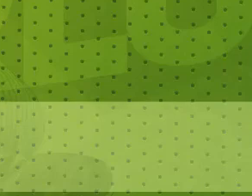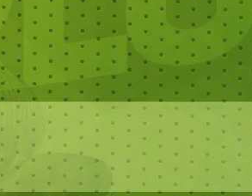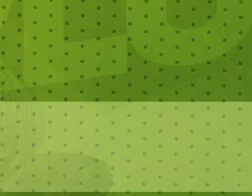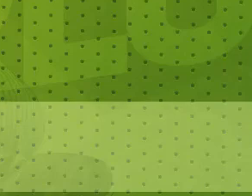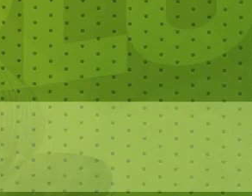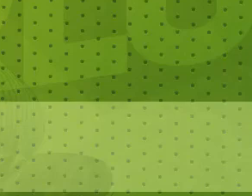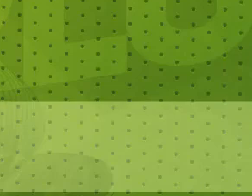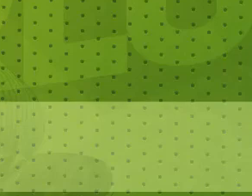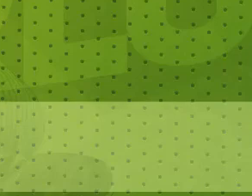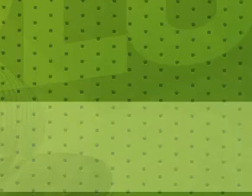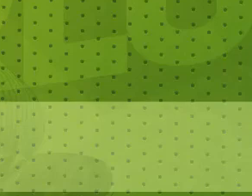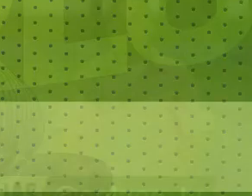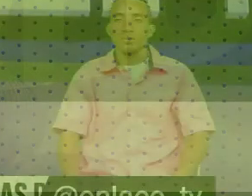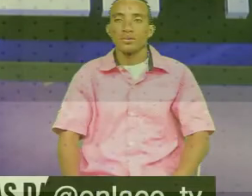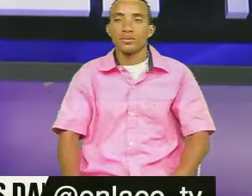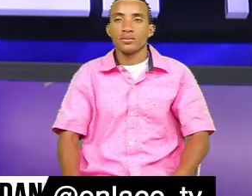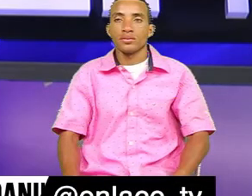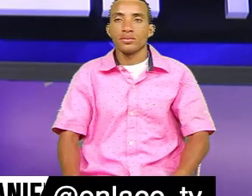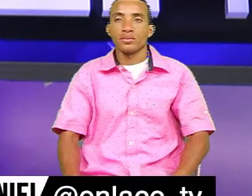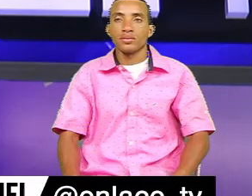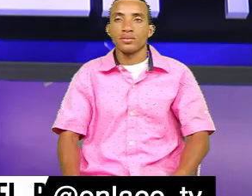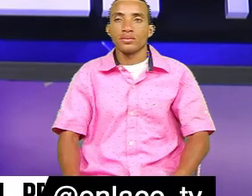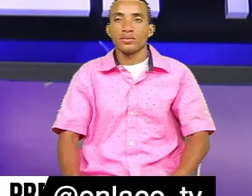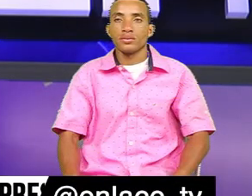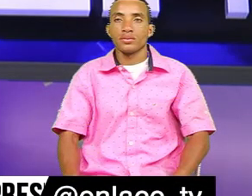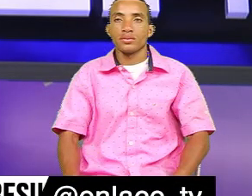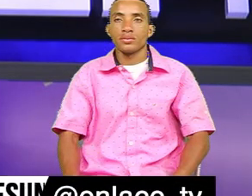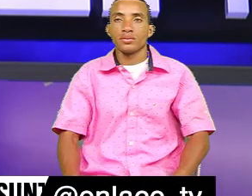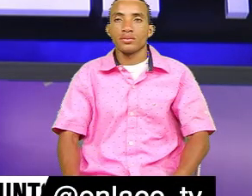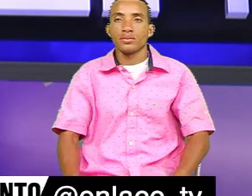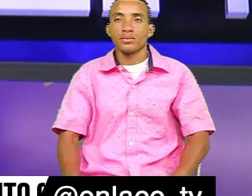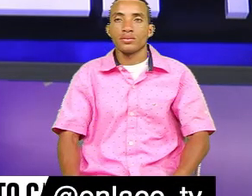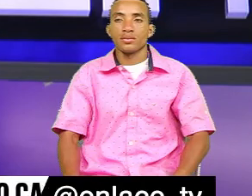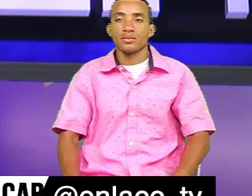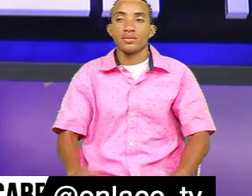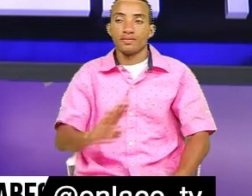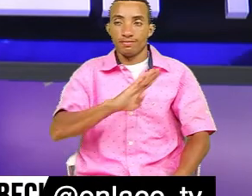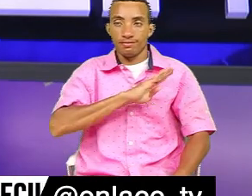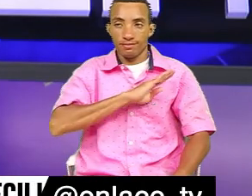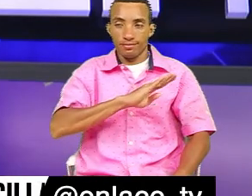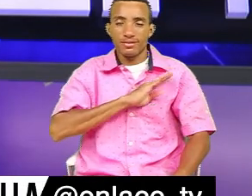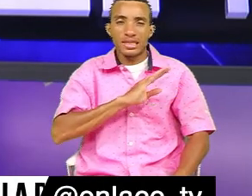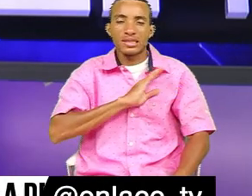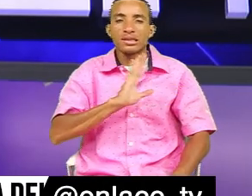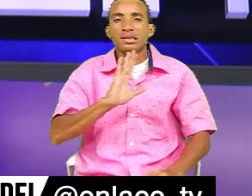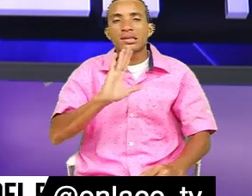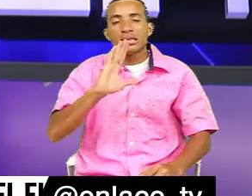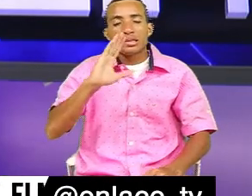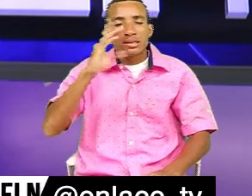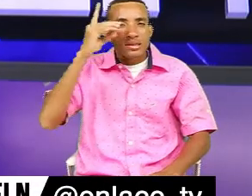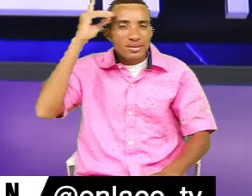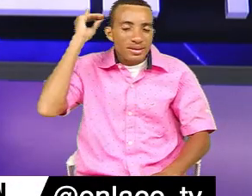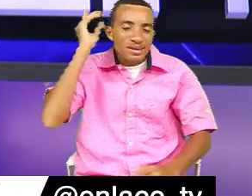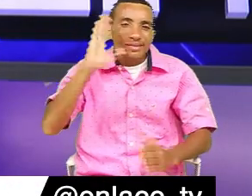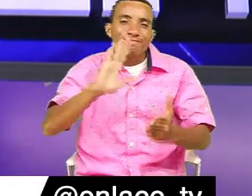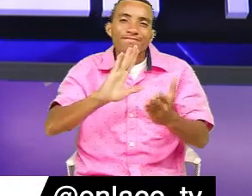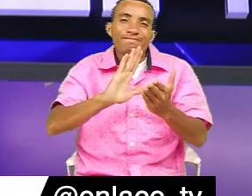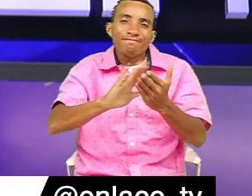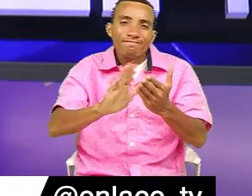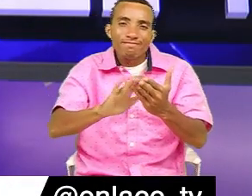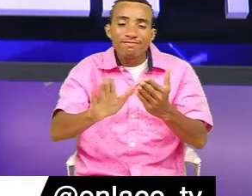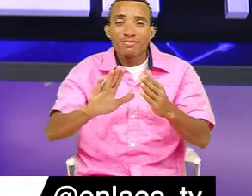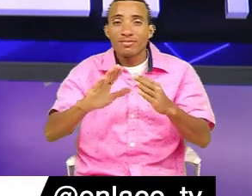622-4724. Instituto Antonio Nariño. El alcalde de Barranca Bermeja se excusó con los docentes de la Escuela Normal Superior Cristo Rey y